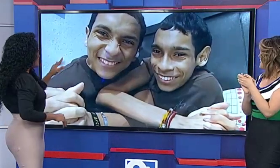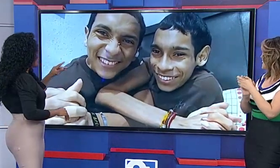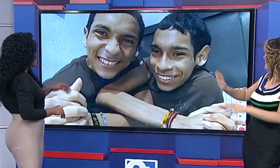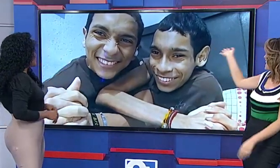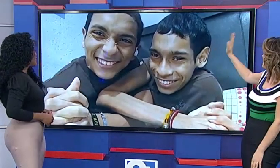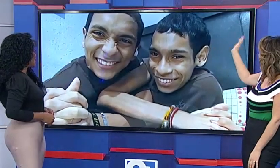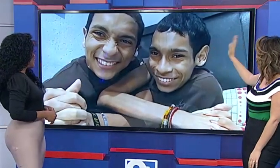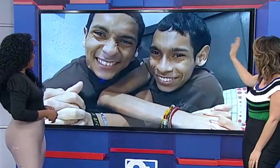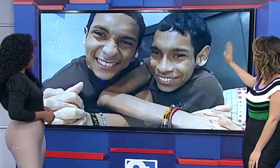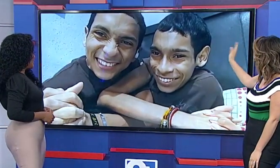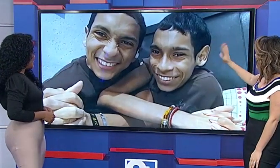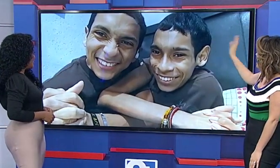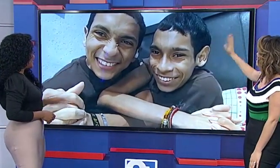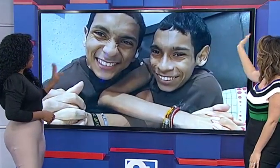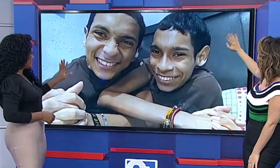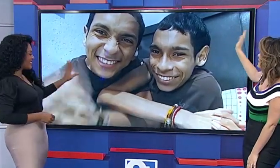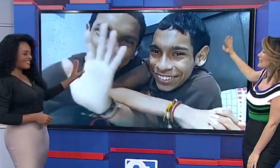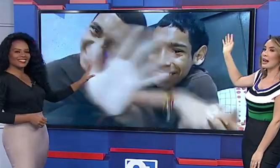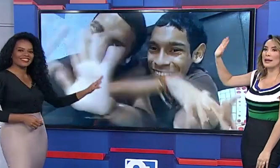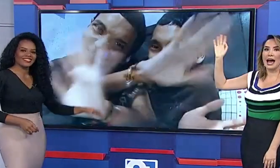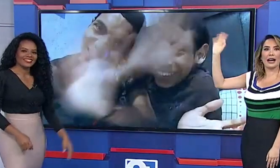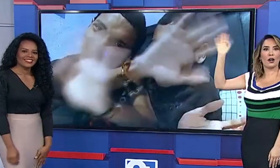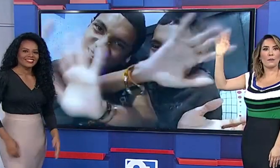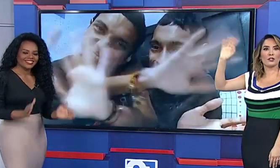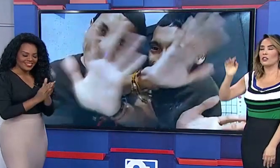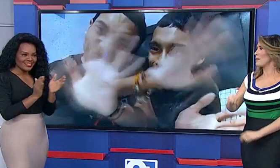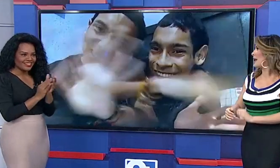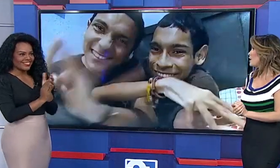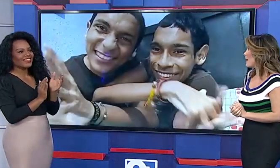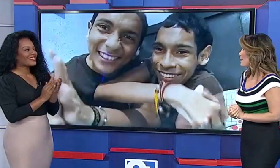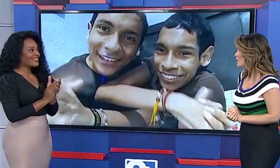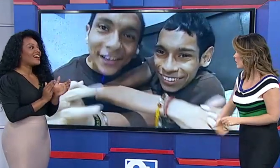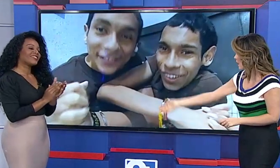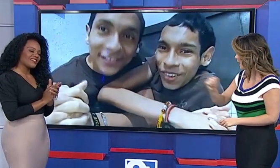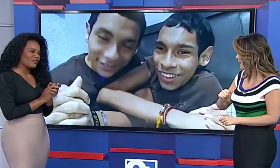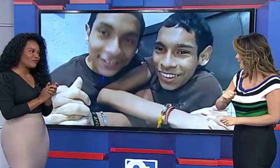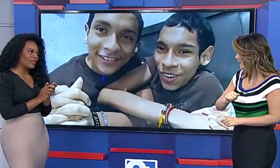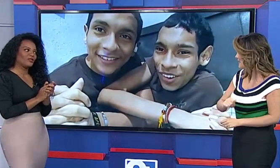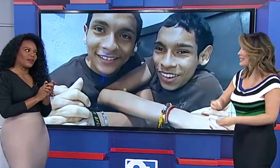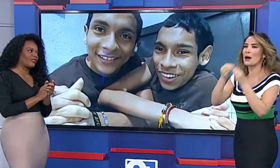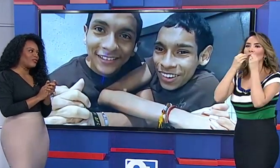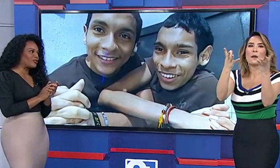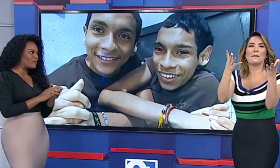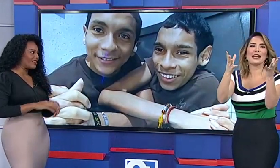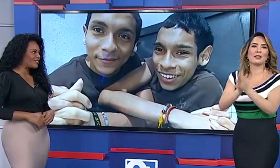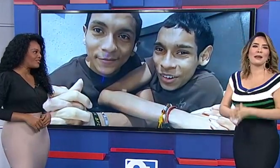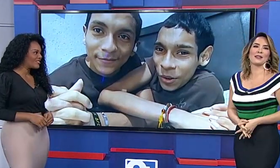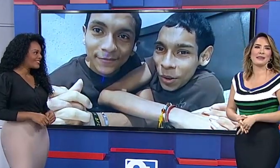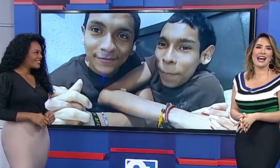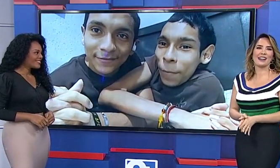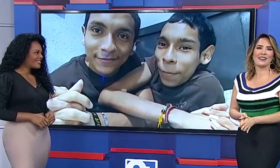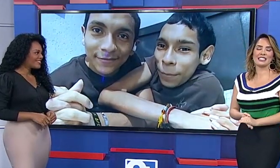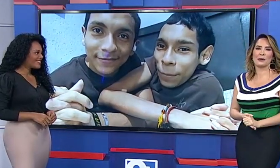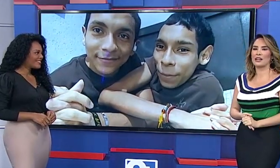Chicos, chao, un gusto haberlos saludado. Les vamos a ir a visitar a Milagro. Por cierto que Milagro es maravilloso. Así hay que ir, Helencita. Besos,